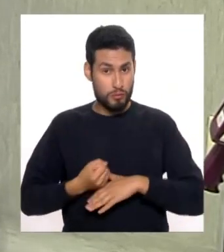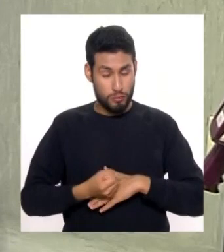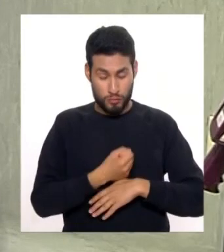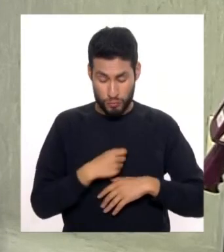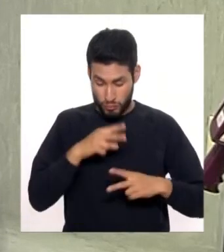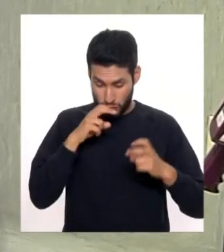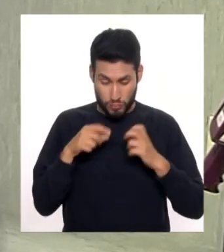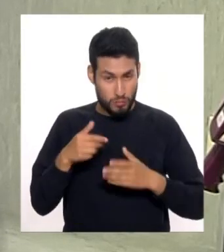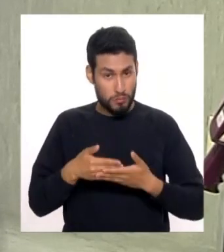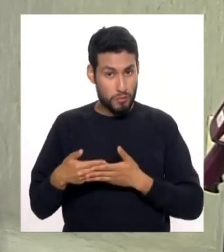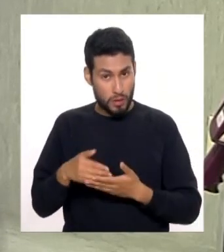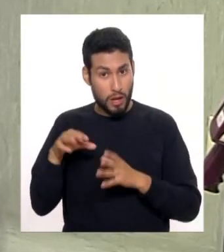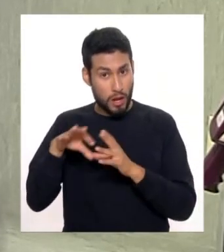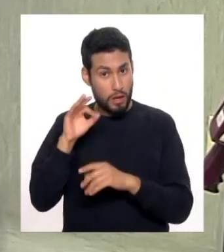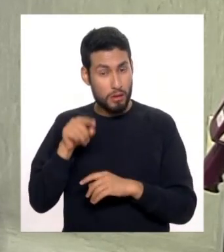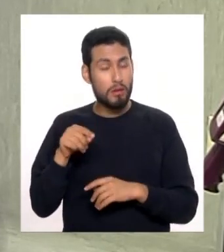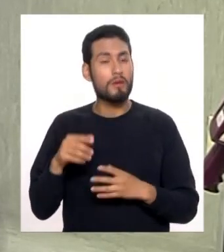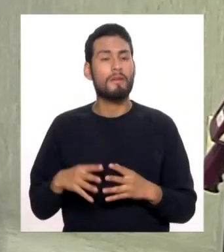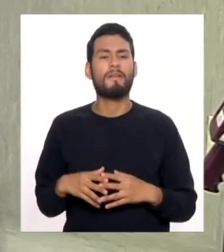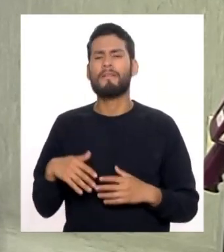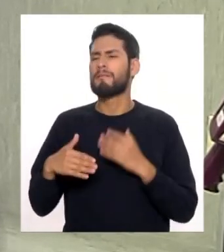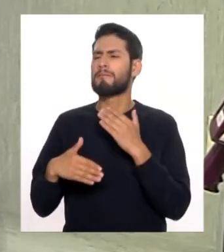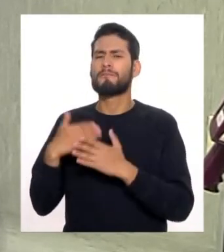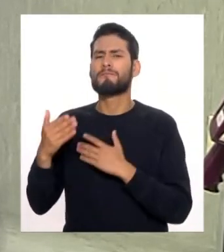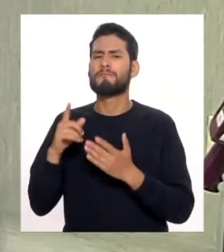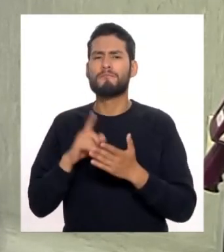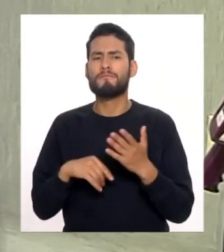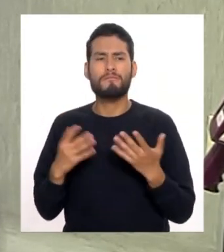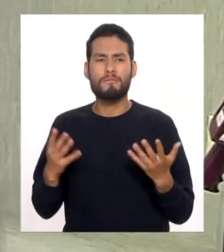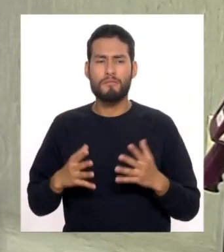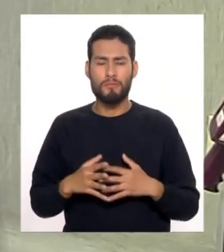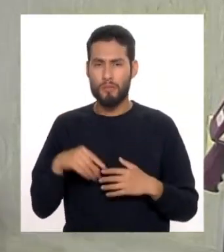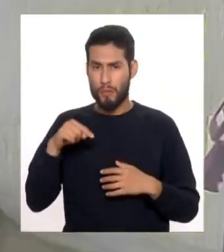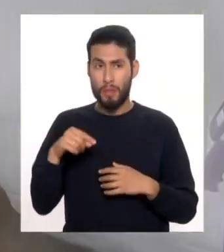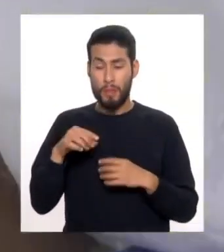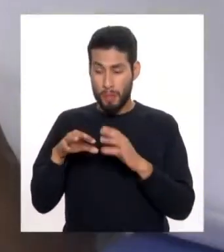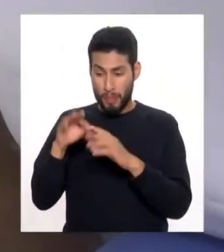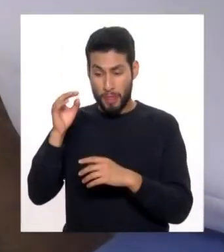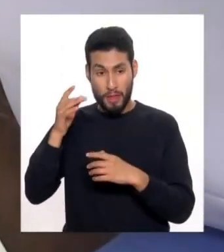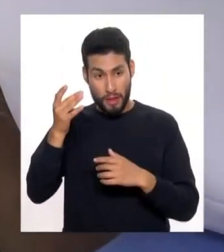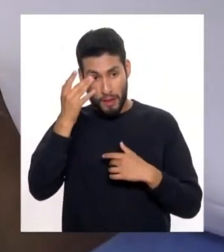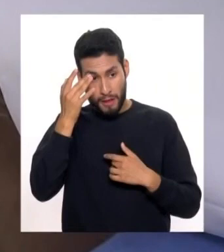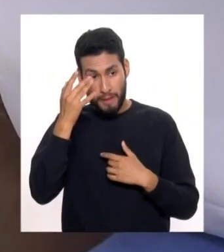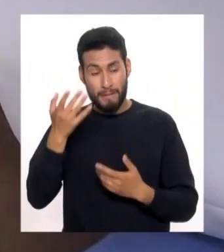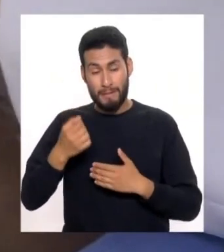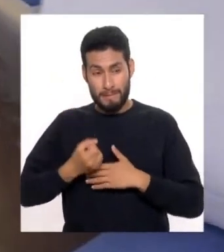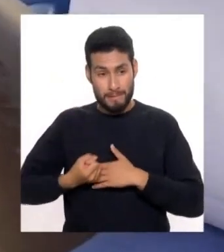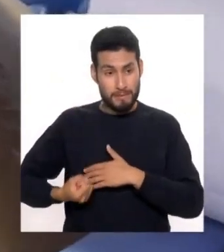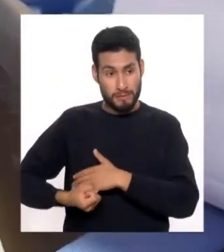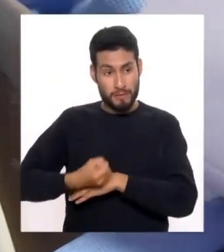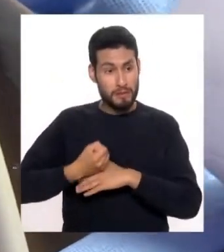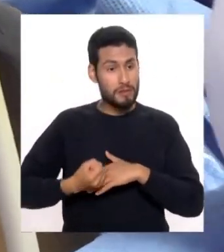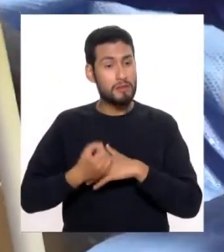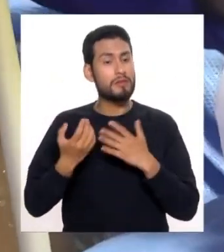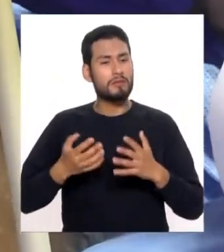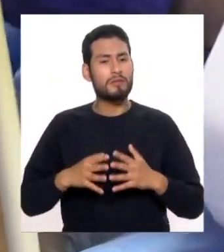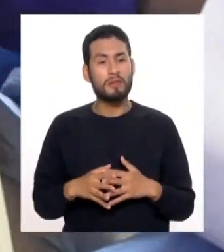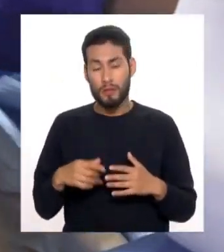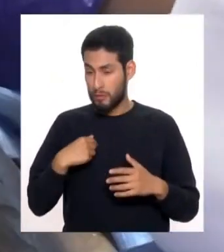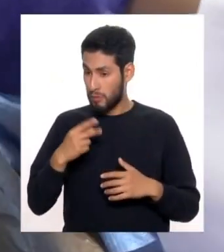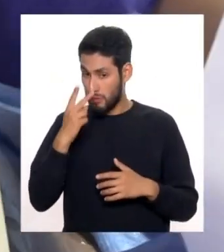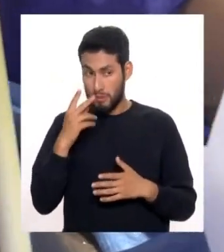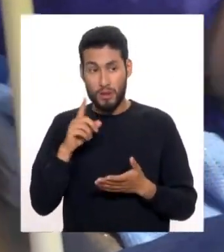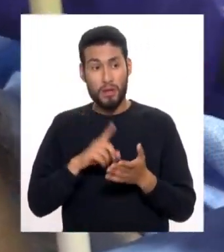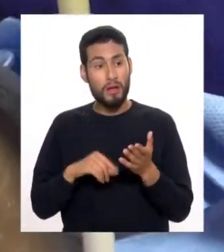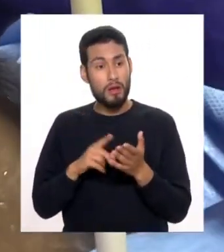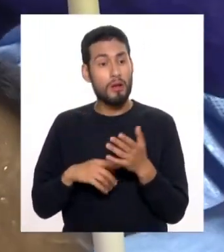ultrasonido. Y pues el siguiente paso después de realizar este diagnóstico mediante la ecografía es pues ver si está asociado